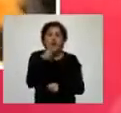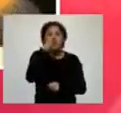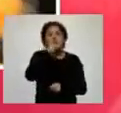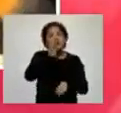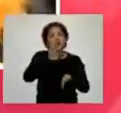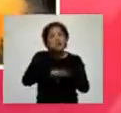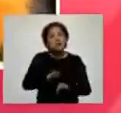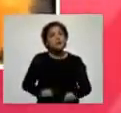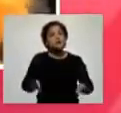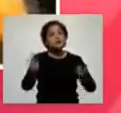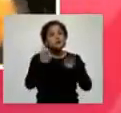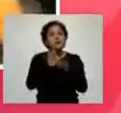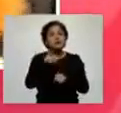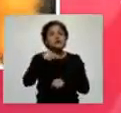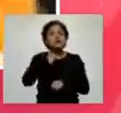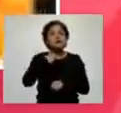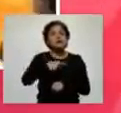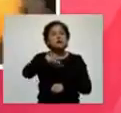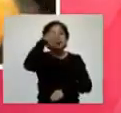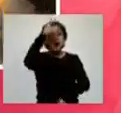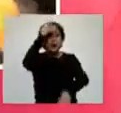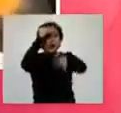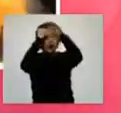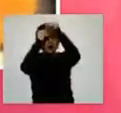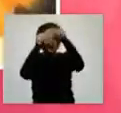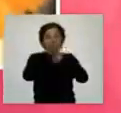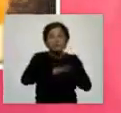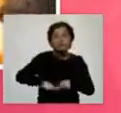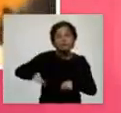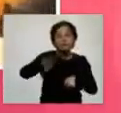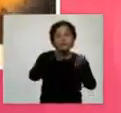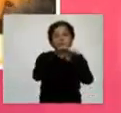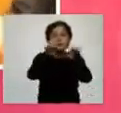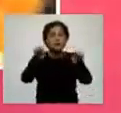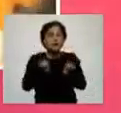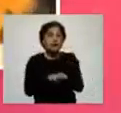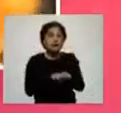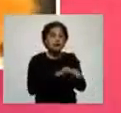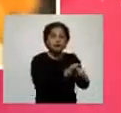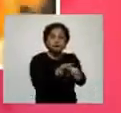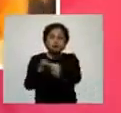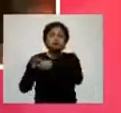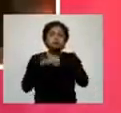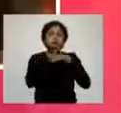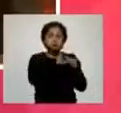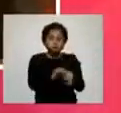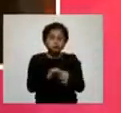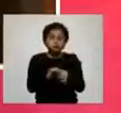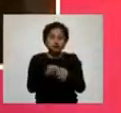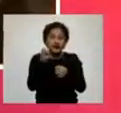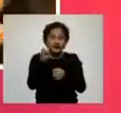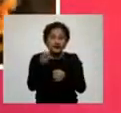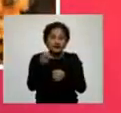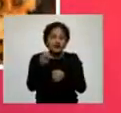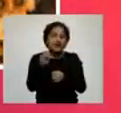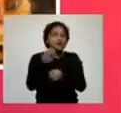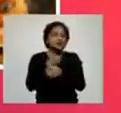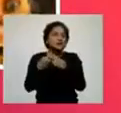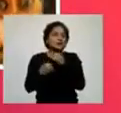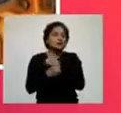el trabajo en equipo hace que lo imposible se vuelva realidad.